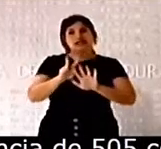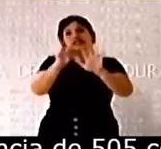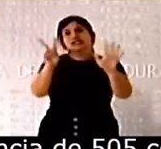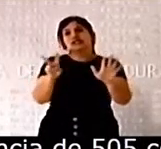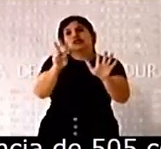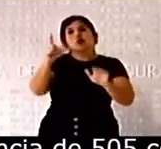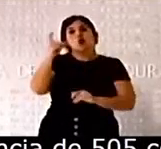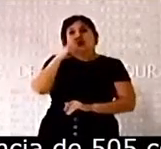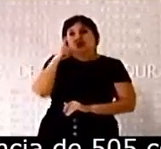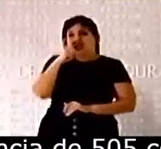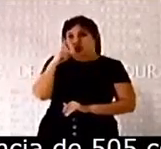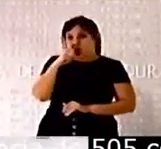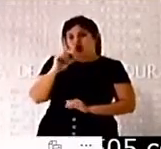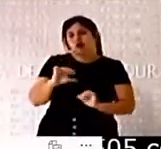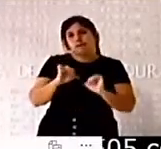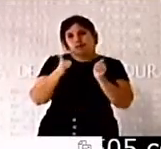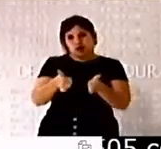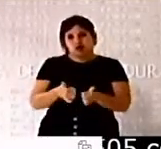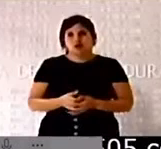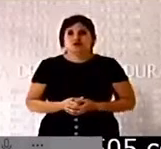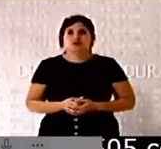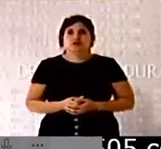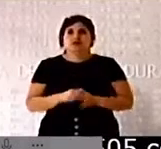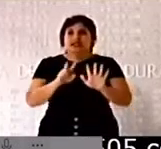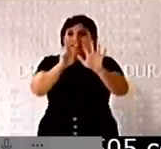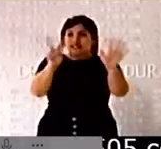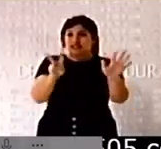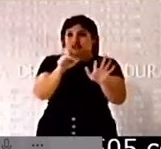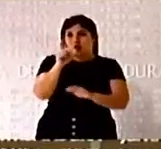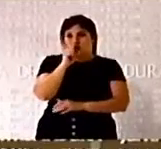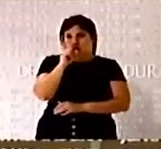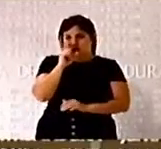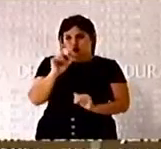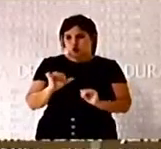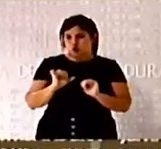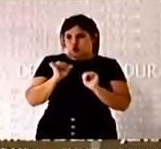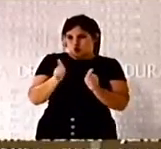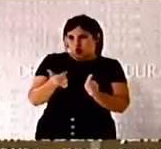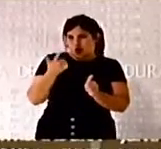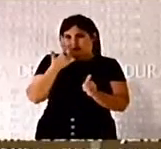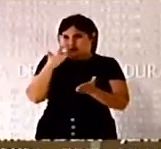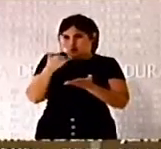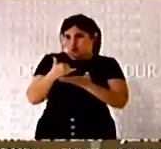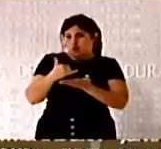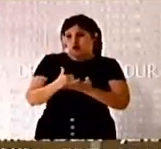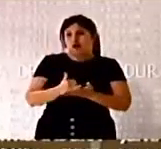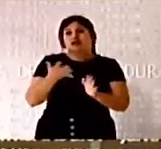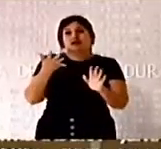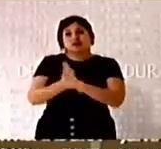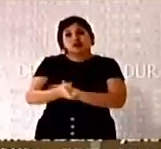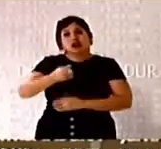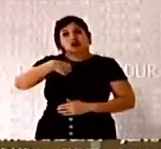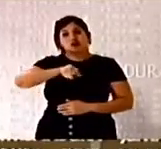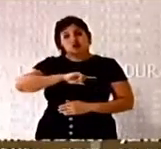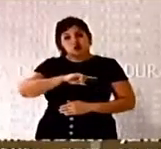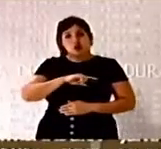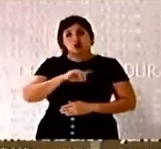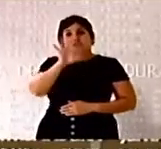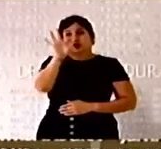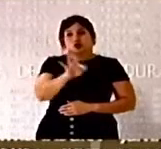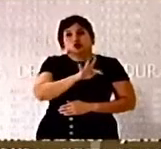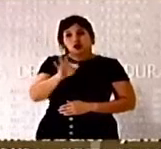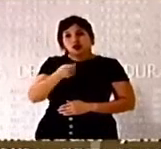N. Del 7 de junio, con N, porque somos una de las 9 comunidades autónomas que hemos pilotado este